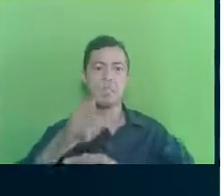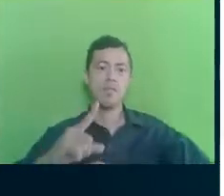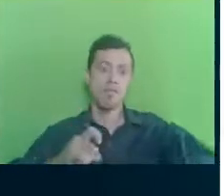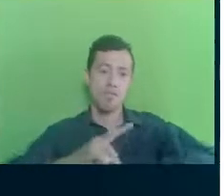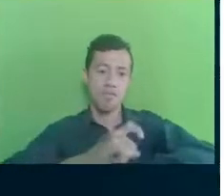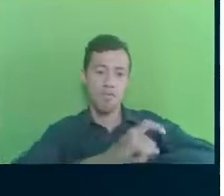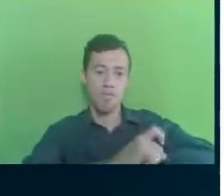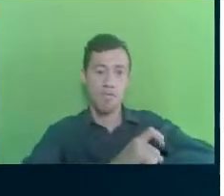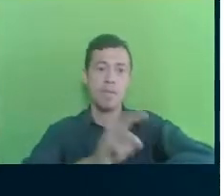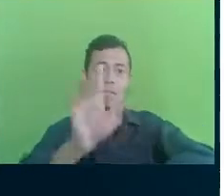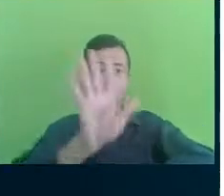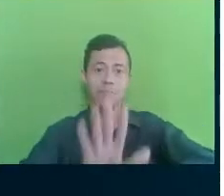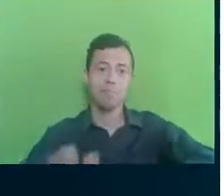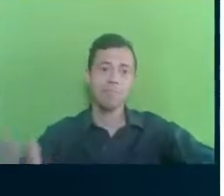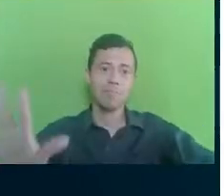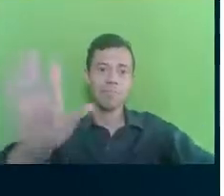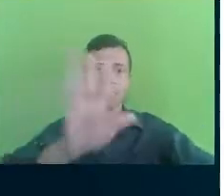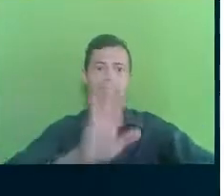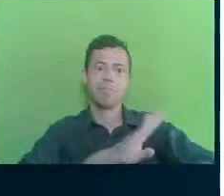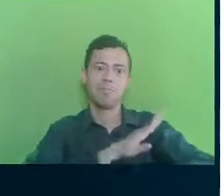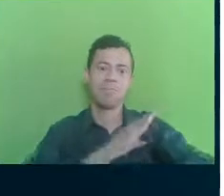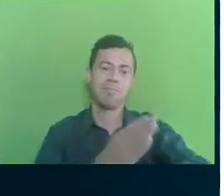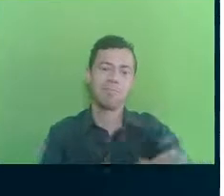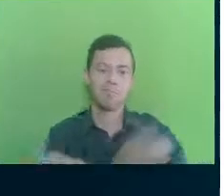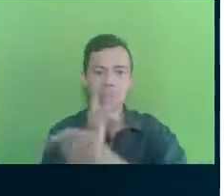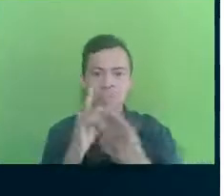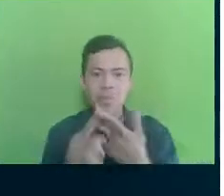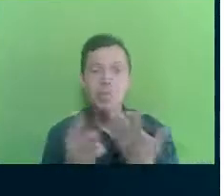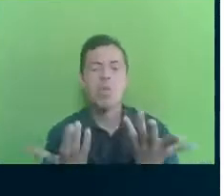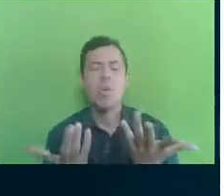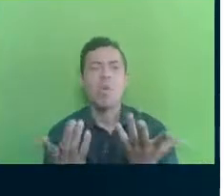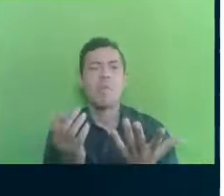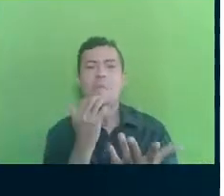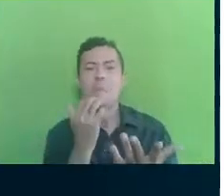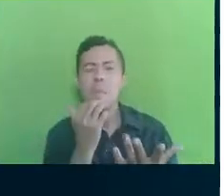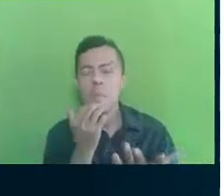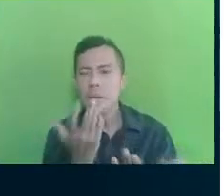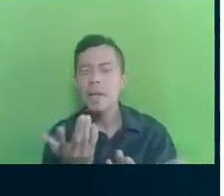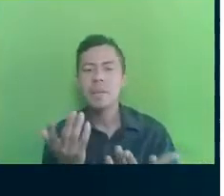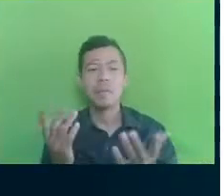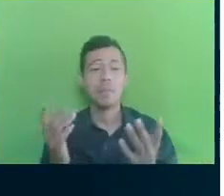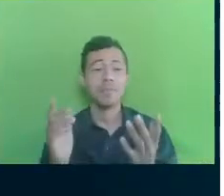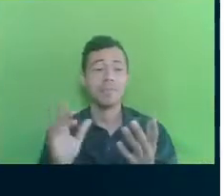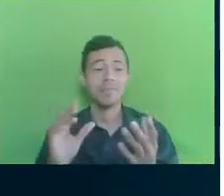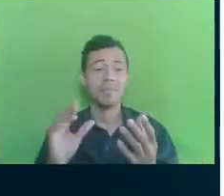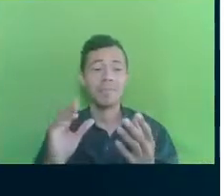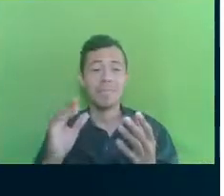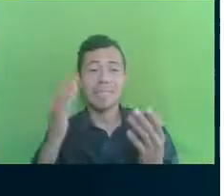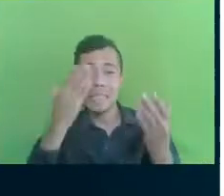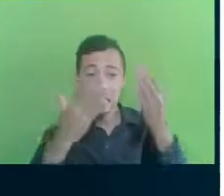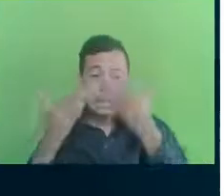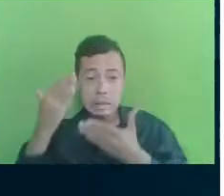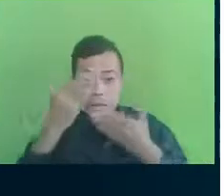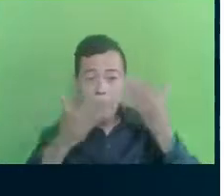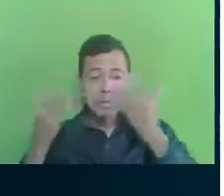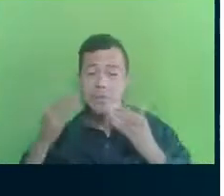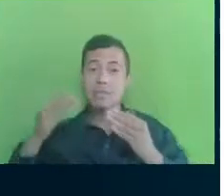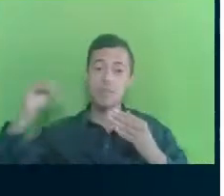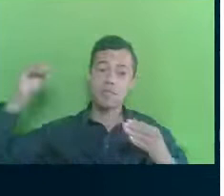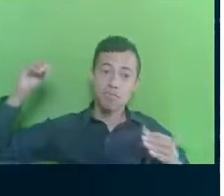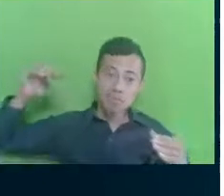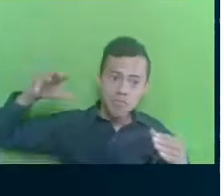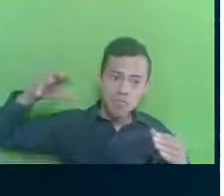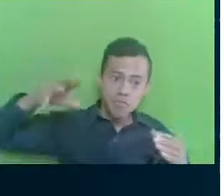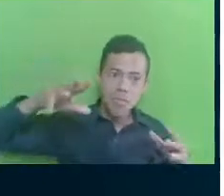Engine, una herramienta muy poderosa para poder comenzar a hacer análisis satelital o para poder tener acceso a imágenes satelitales del